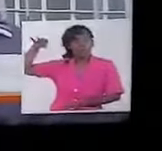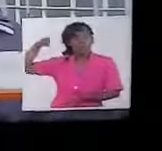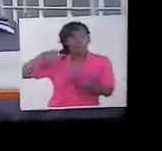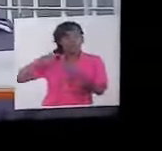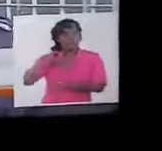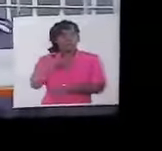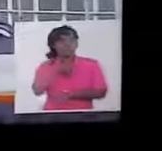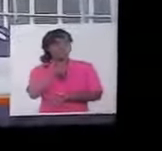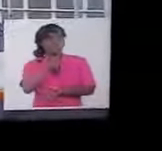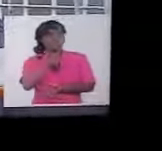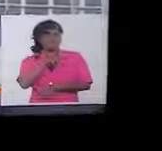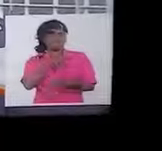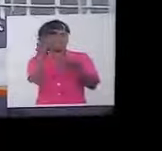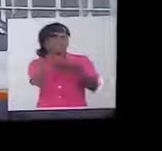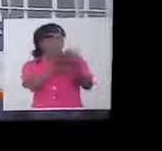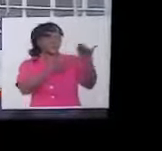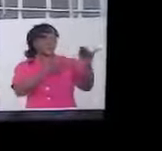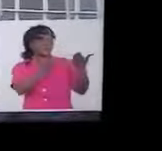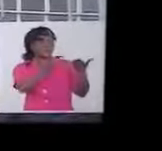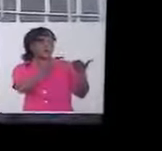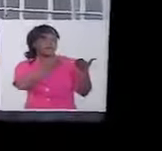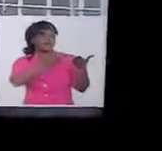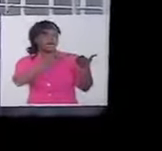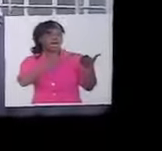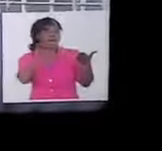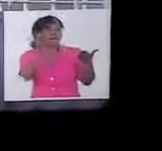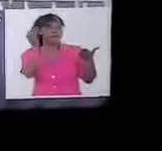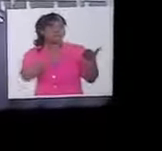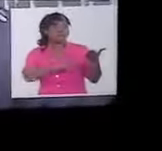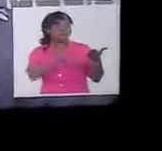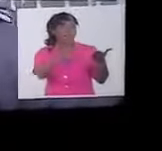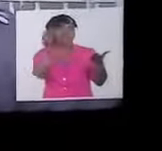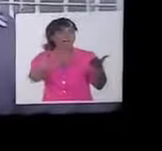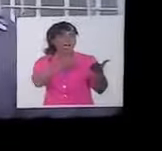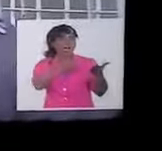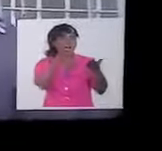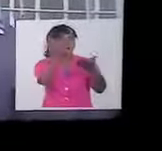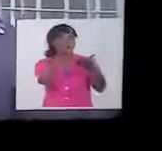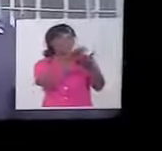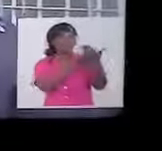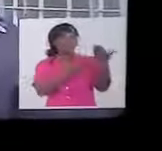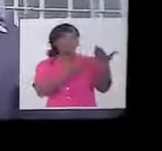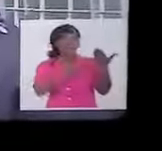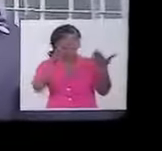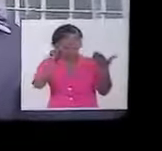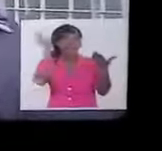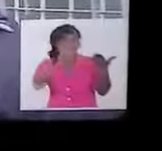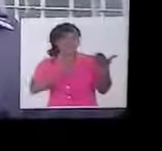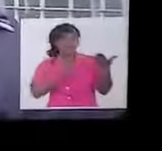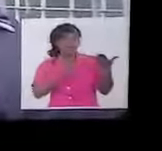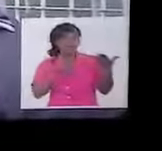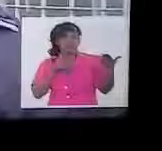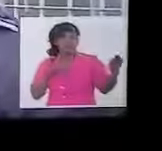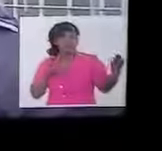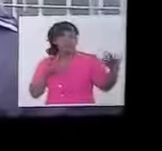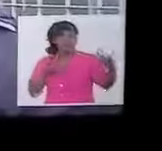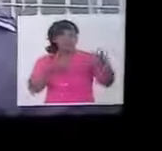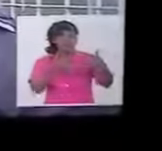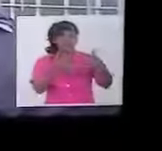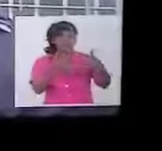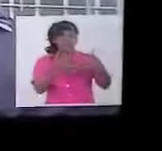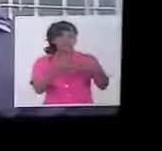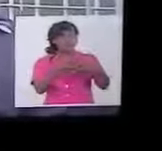quiso representar en su búsqueda, en su telenovela, en la cual se